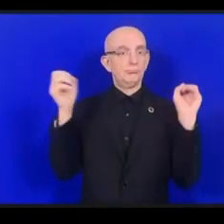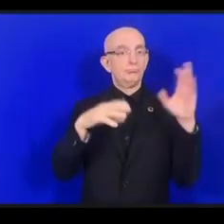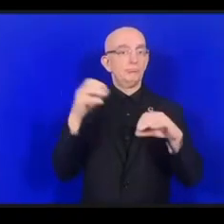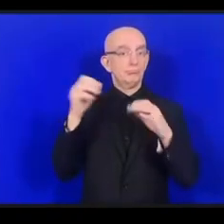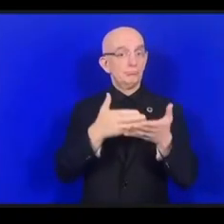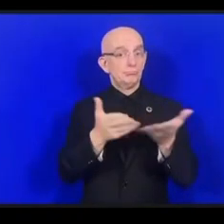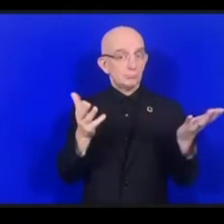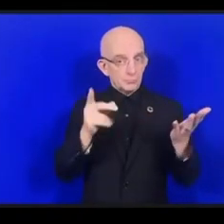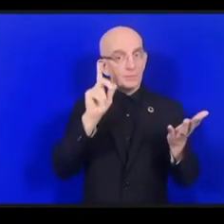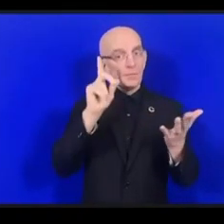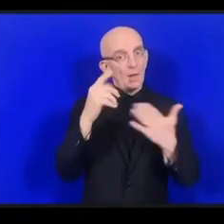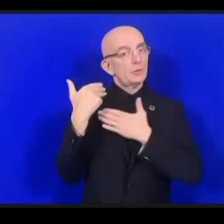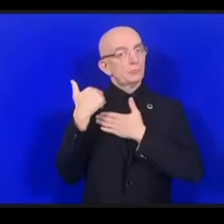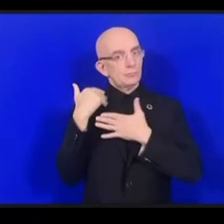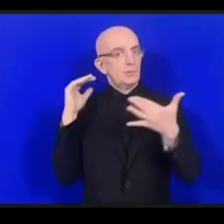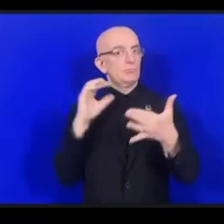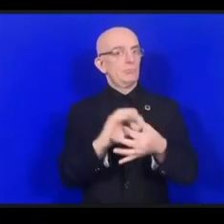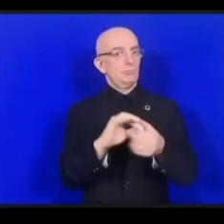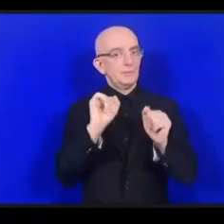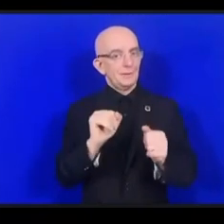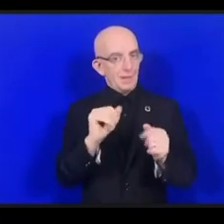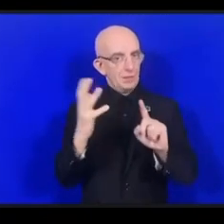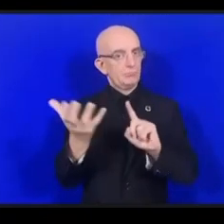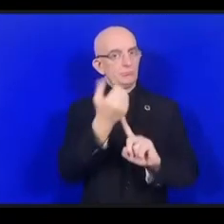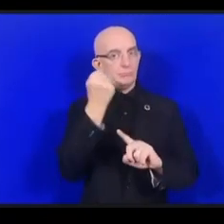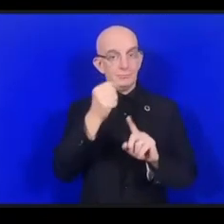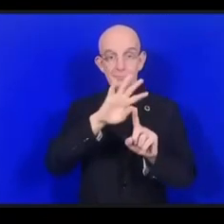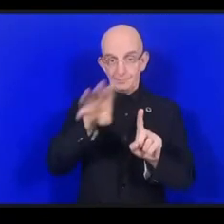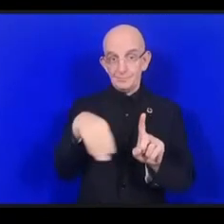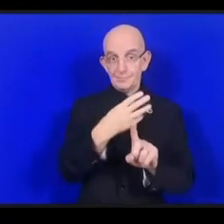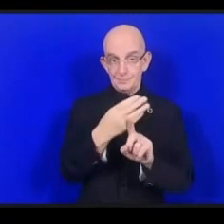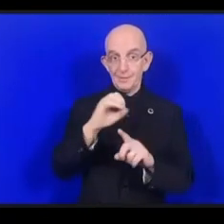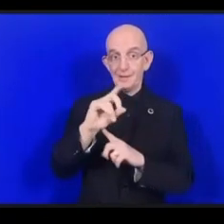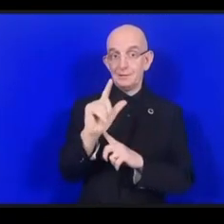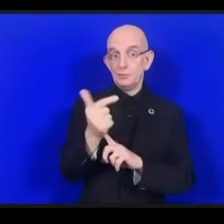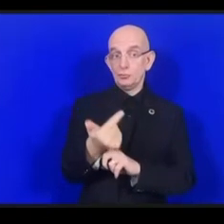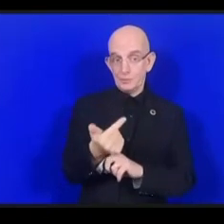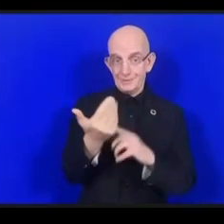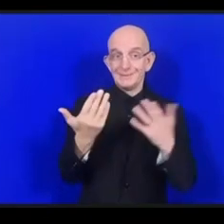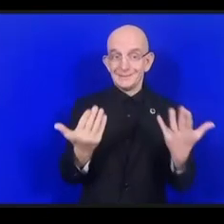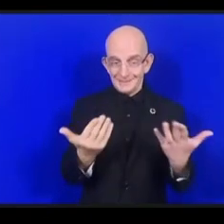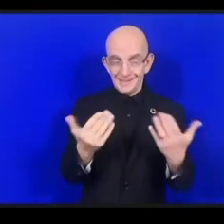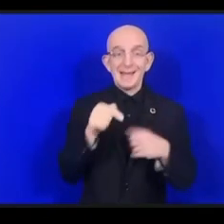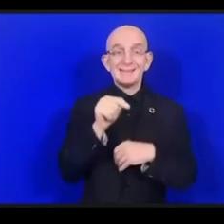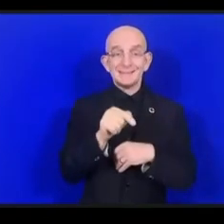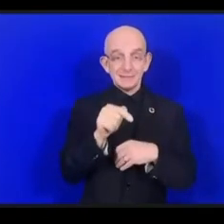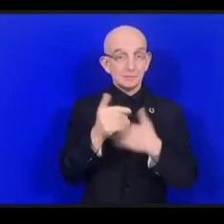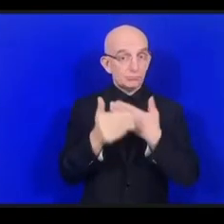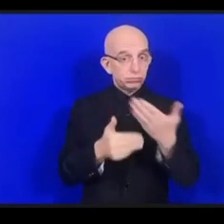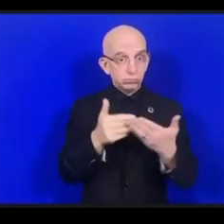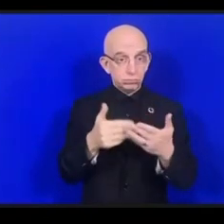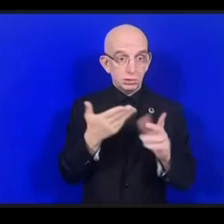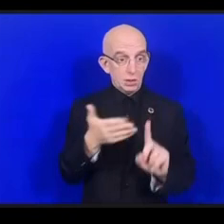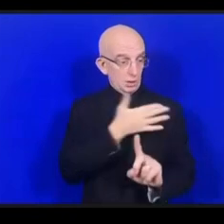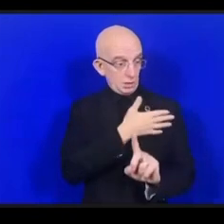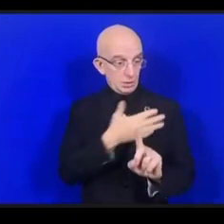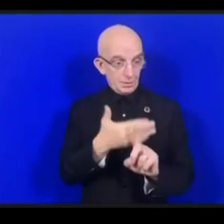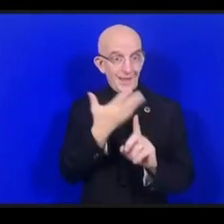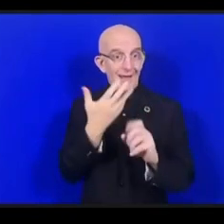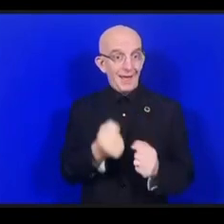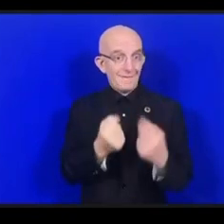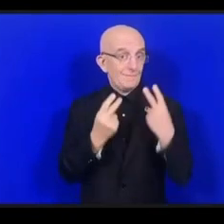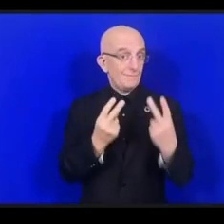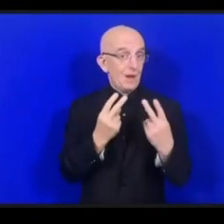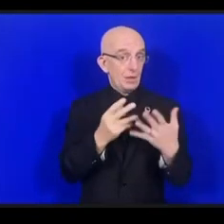base de valores eh preexistentes queremos contar con una un